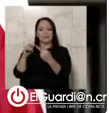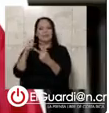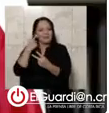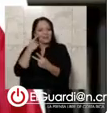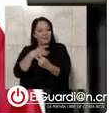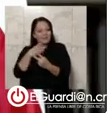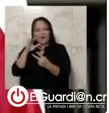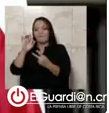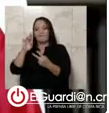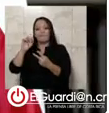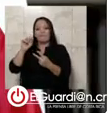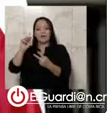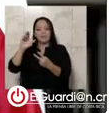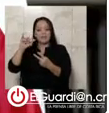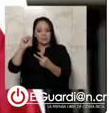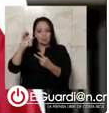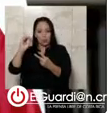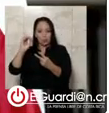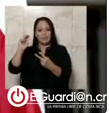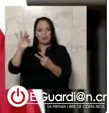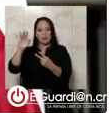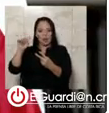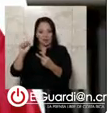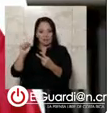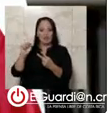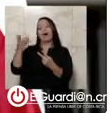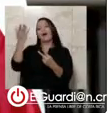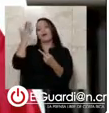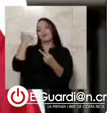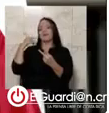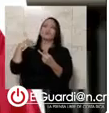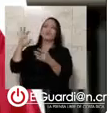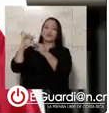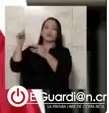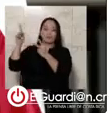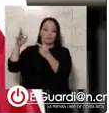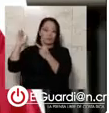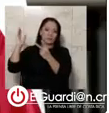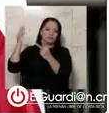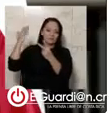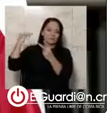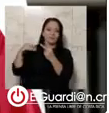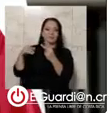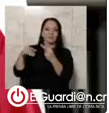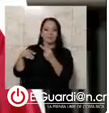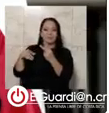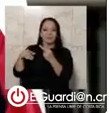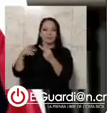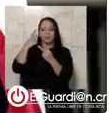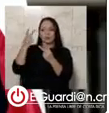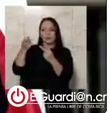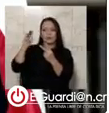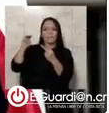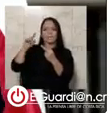a una persona con la que yo tuve una relación que no he visto hace muchos años, bueno, hace unos años, y que no veo desde marzo